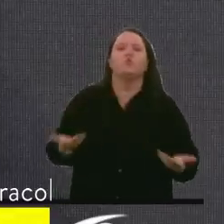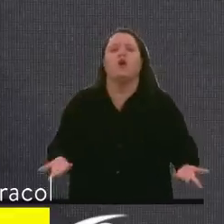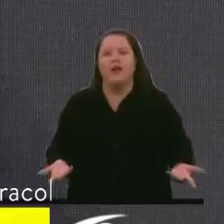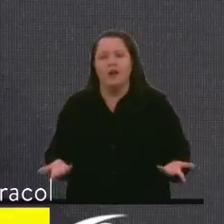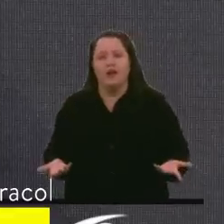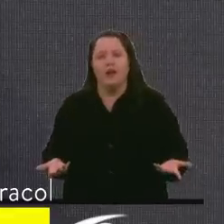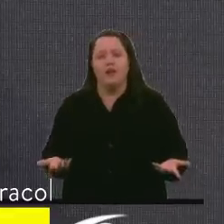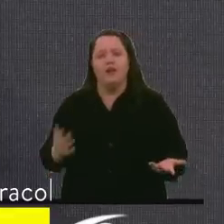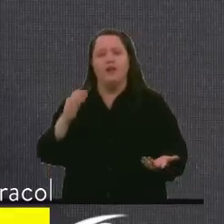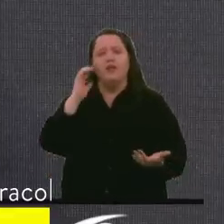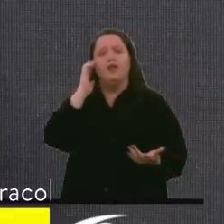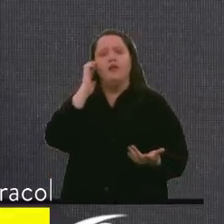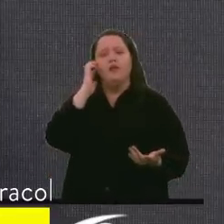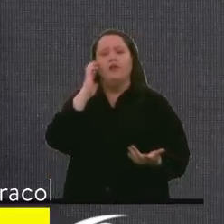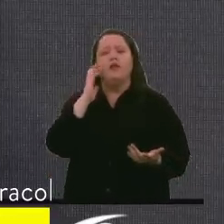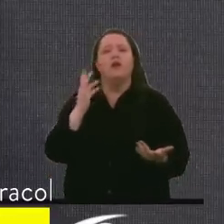¿Matarlos?